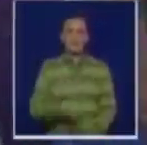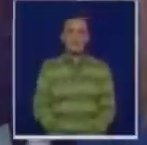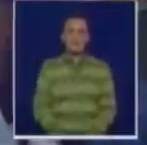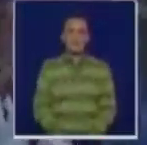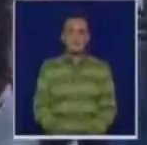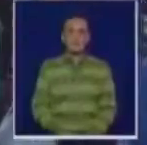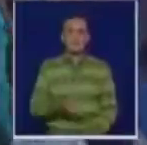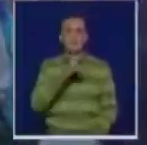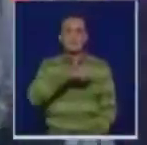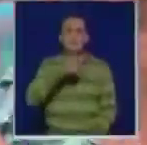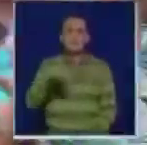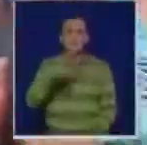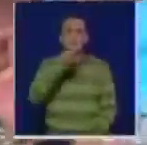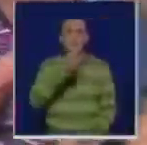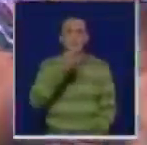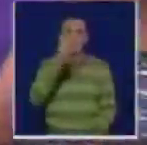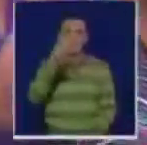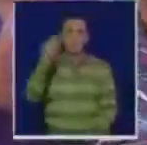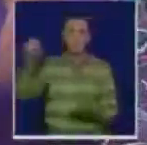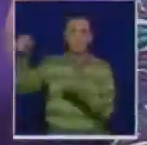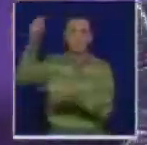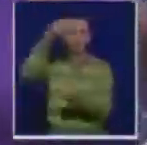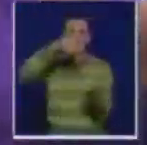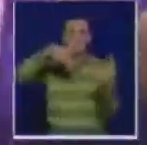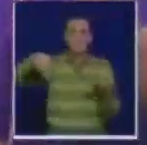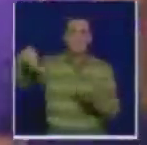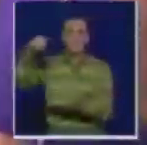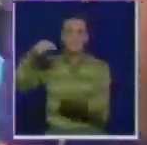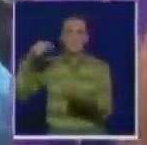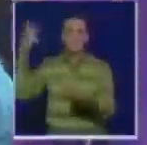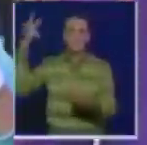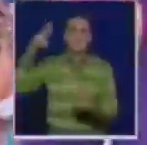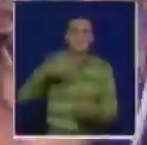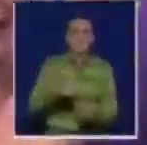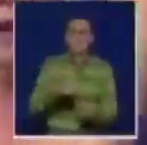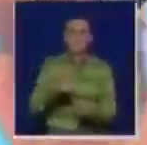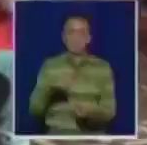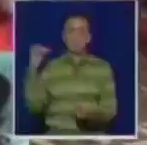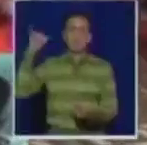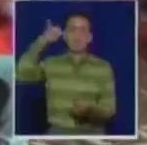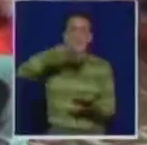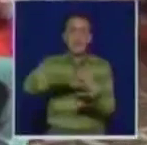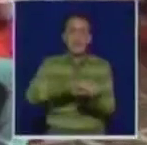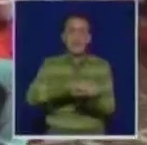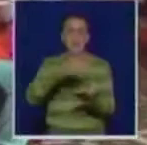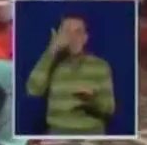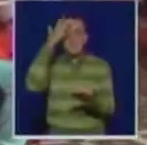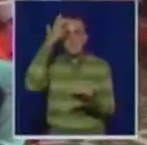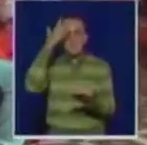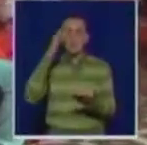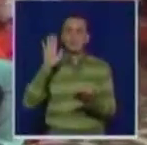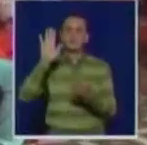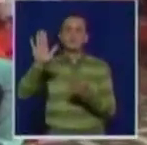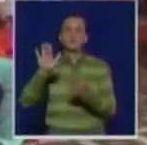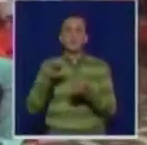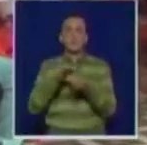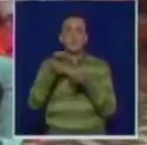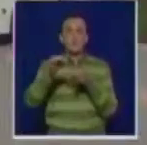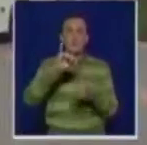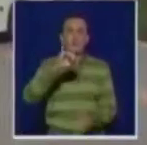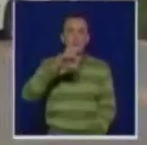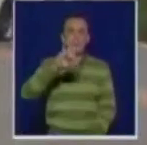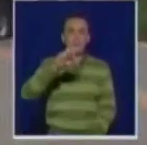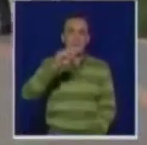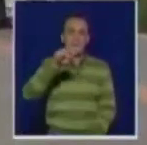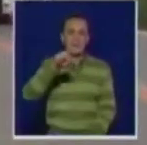Los 82 turistas, en su mayoría adultos mayores, regresaron después de permanecer hacinados en una caseta comunal de San Juan de Ipiales, después